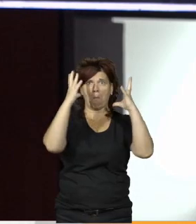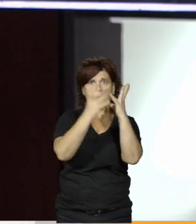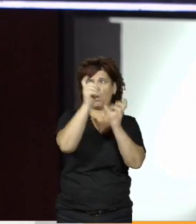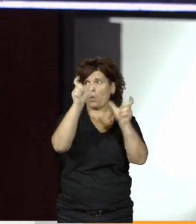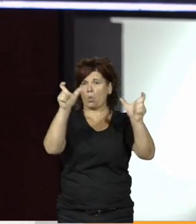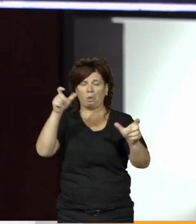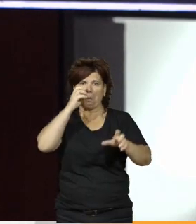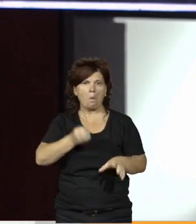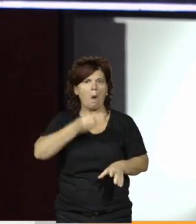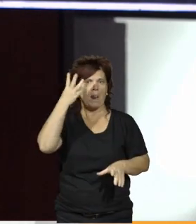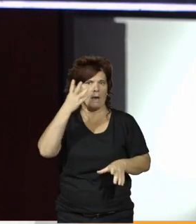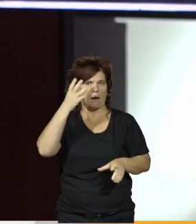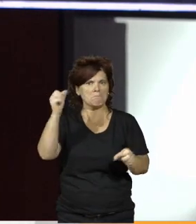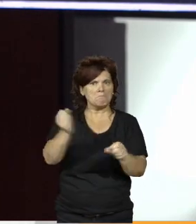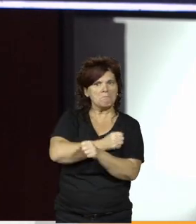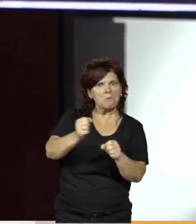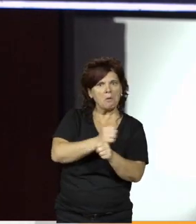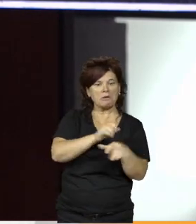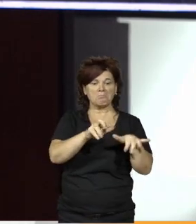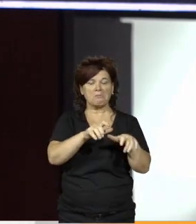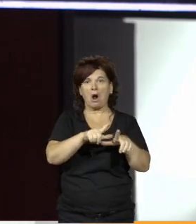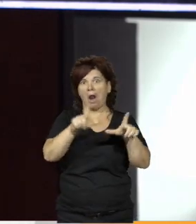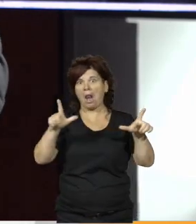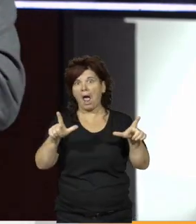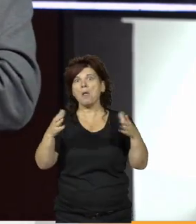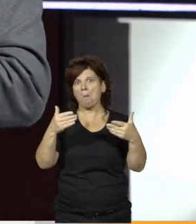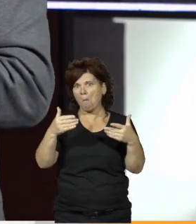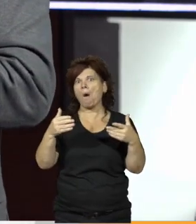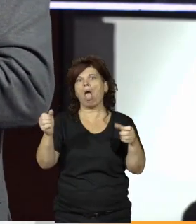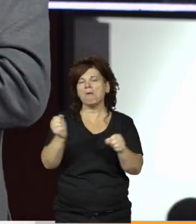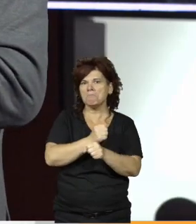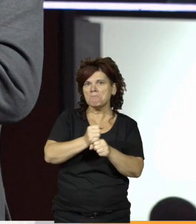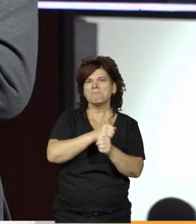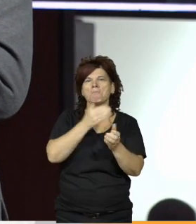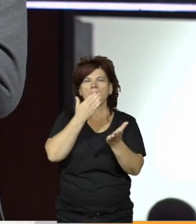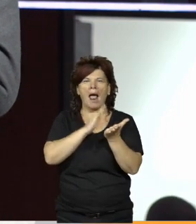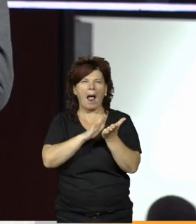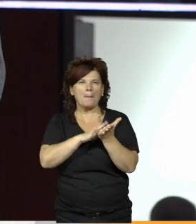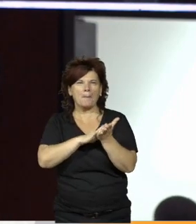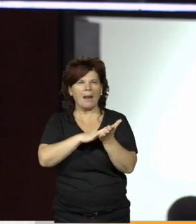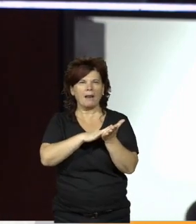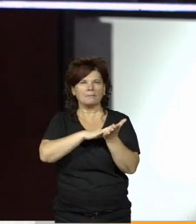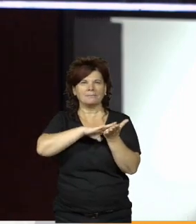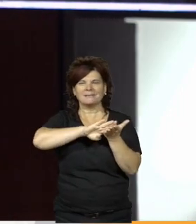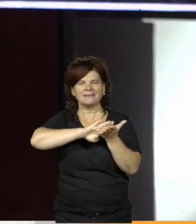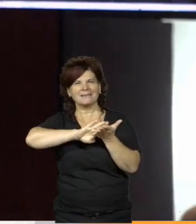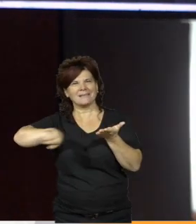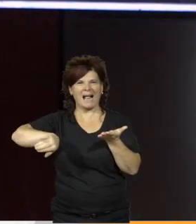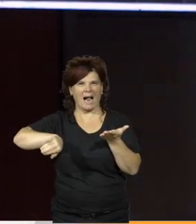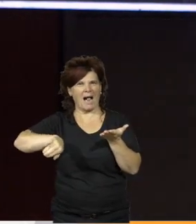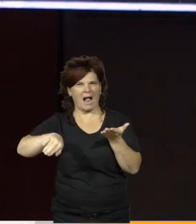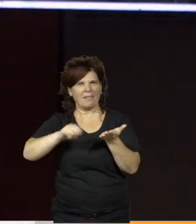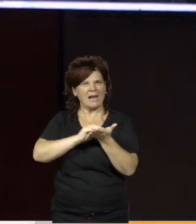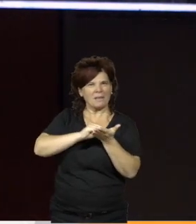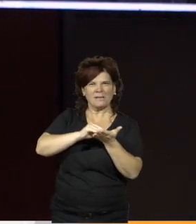su licencia online. Tratamos de informatizar todo lo que sea papeles, sacarle el papel de la cuestión administrativa.